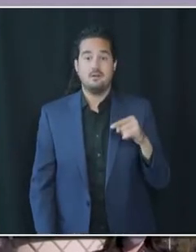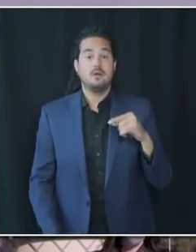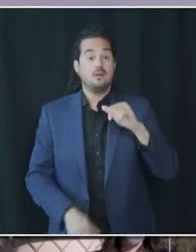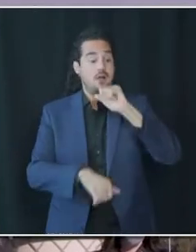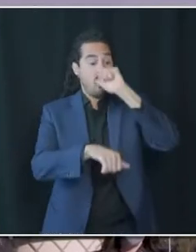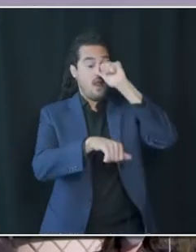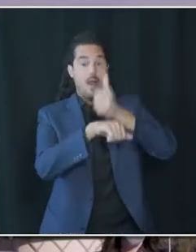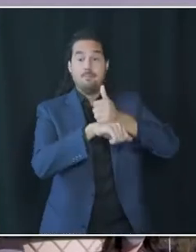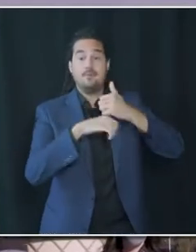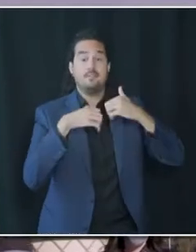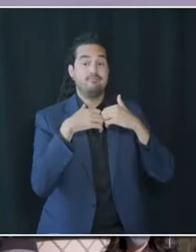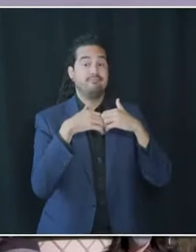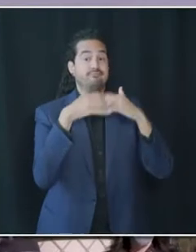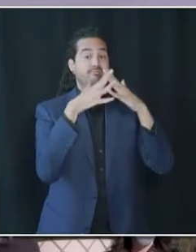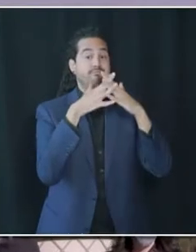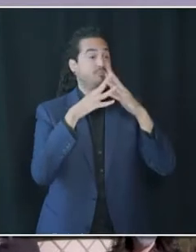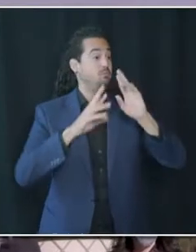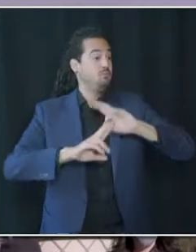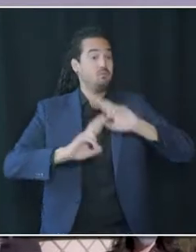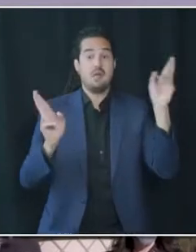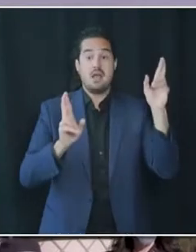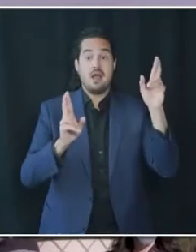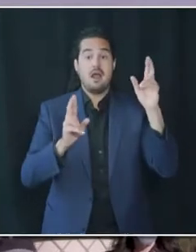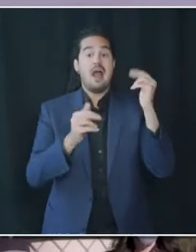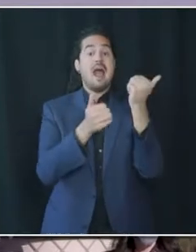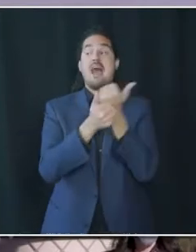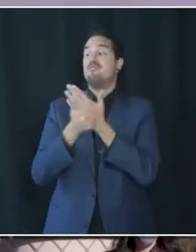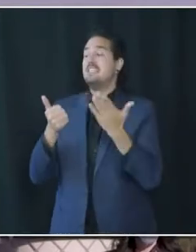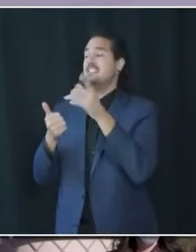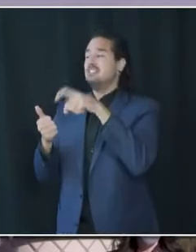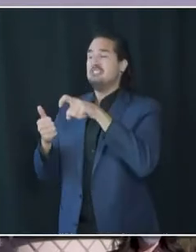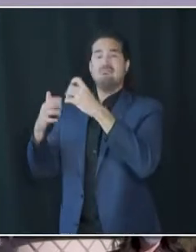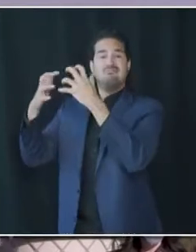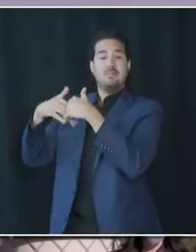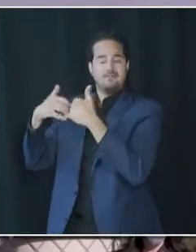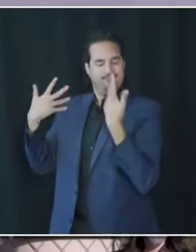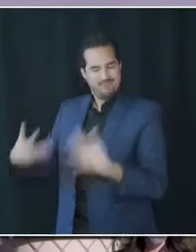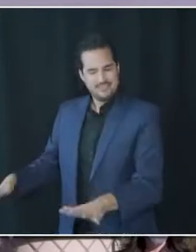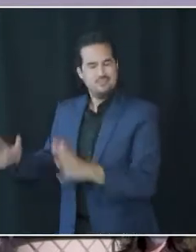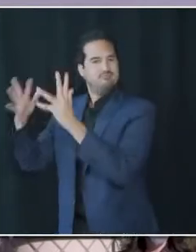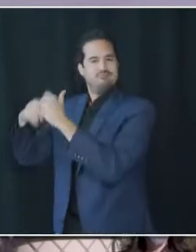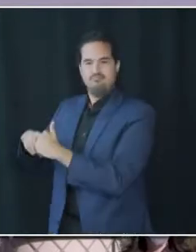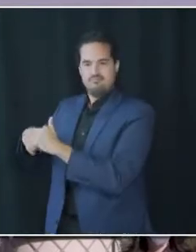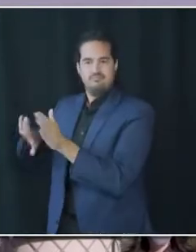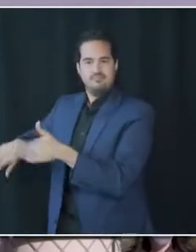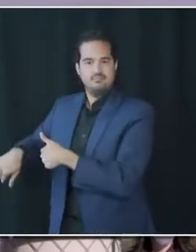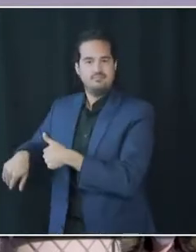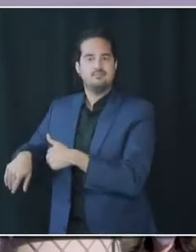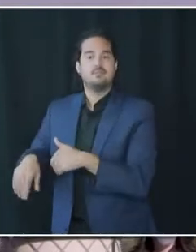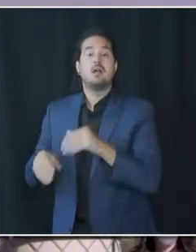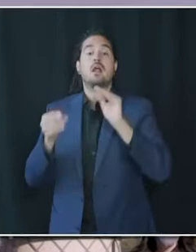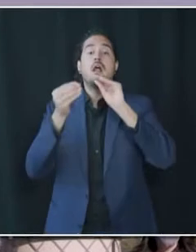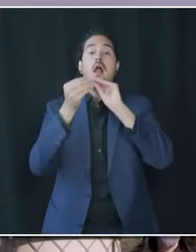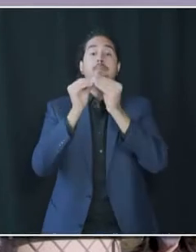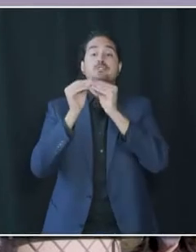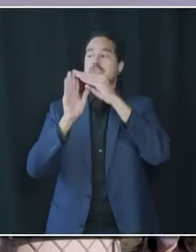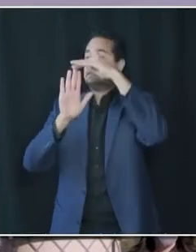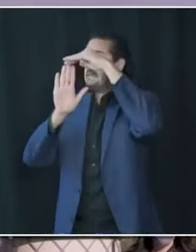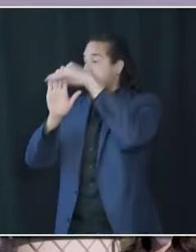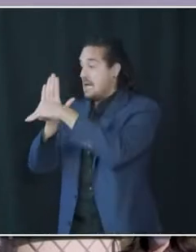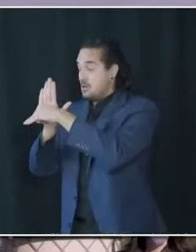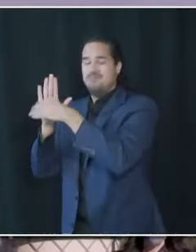estar funcionando no está funcionando para ser específico hace un mes el 4 de enero tuvimos una cifra altísima